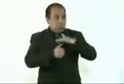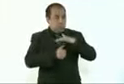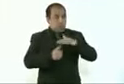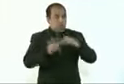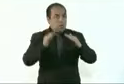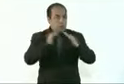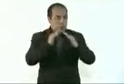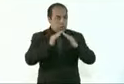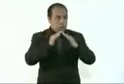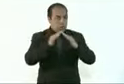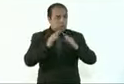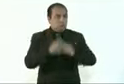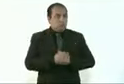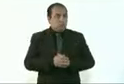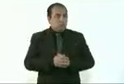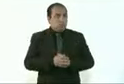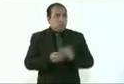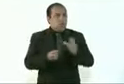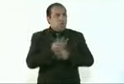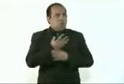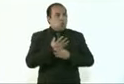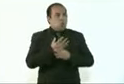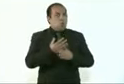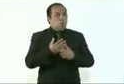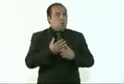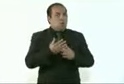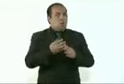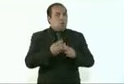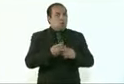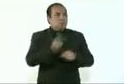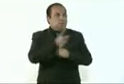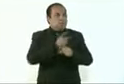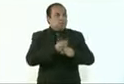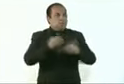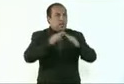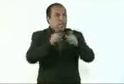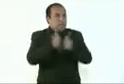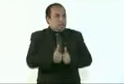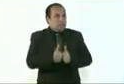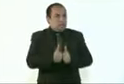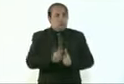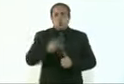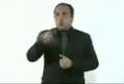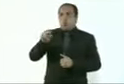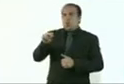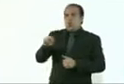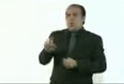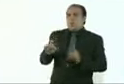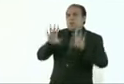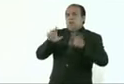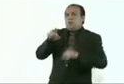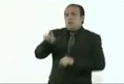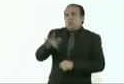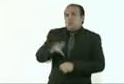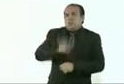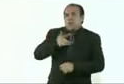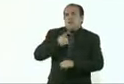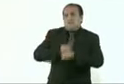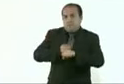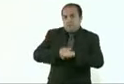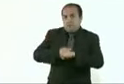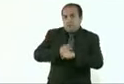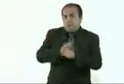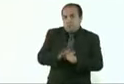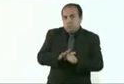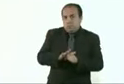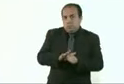en casa. ¿Esto es un nuevo llamado a quédate en casa? ¿Cómo lo pueden entender? No, es en caso de que tenga síntomas. Nada más a los que sí, tengan síntomas. Sí, nada